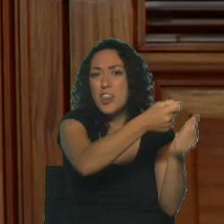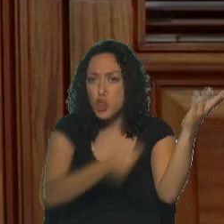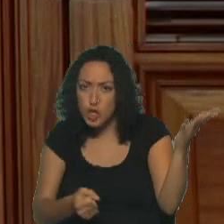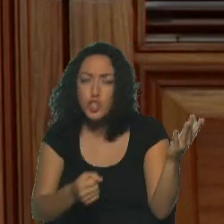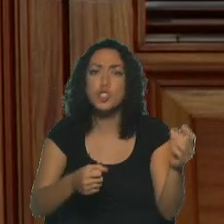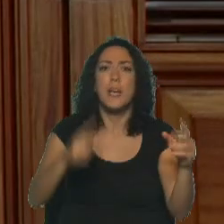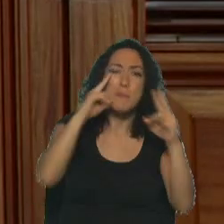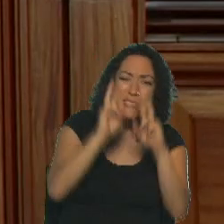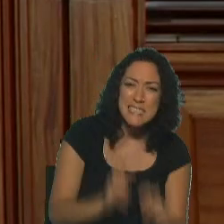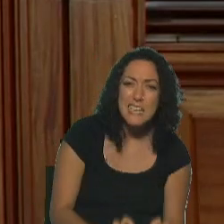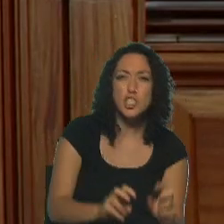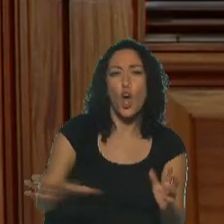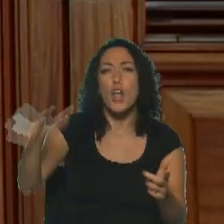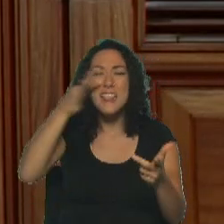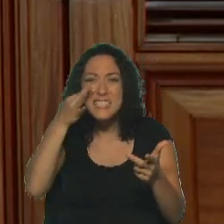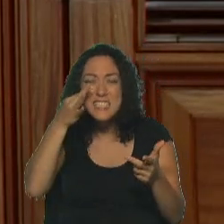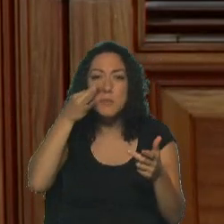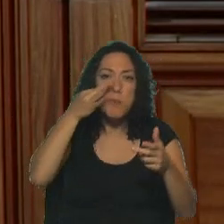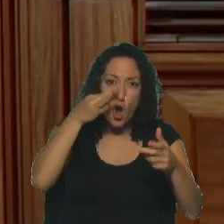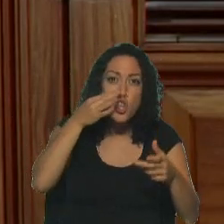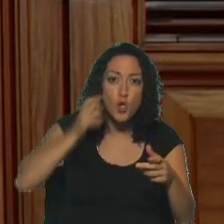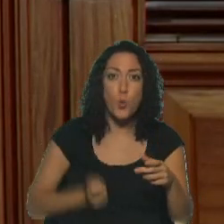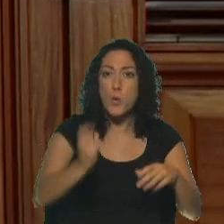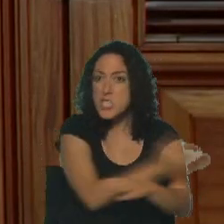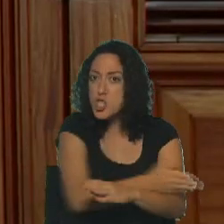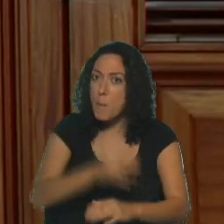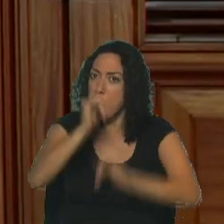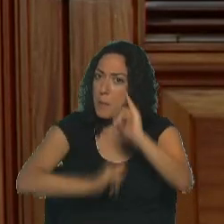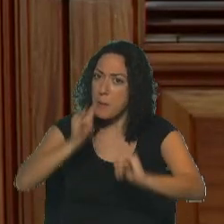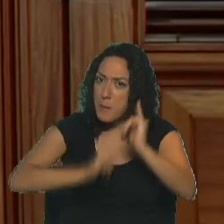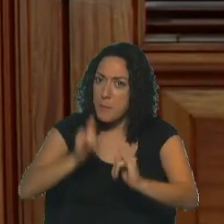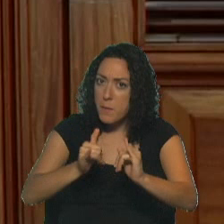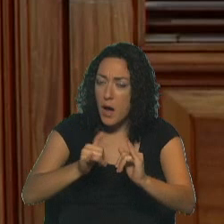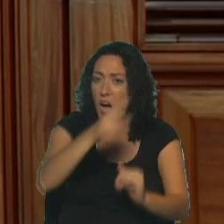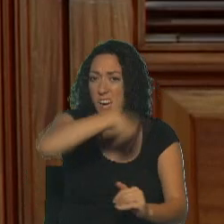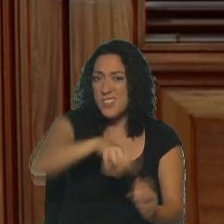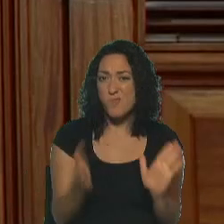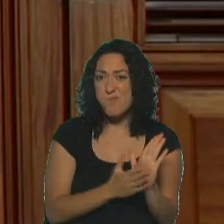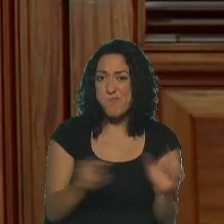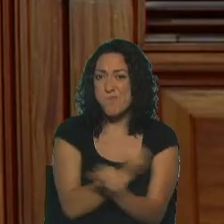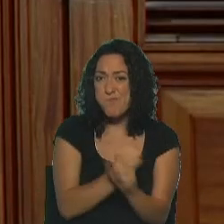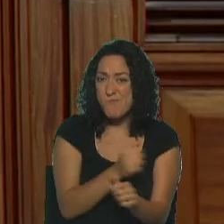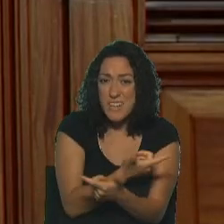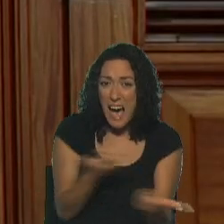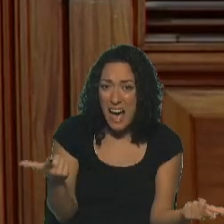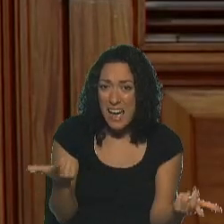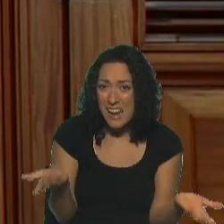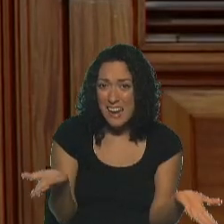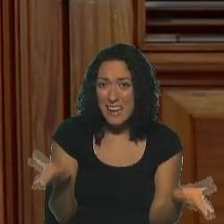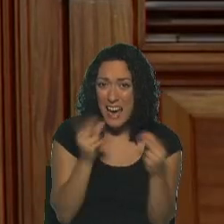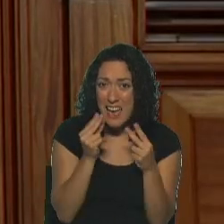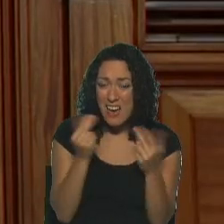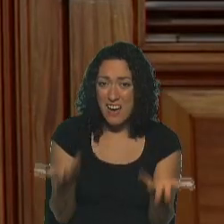pericias, de los testimonios que se desarrollaron durante todo el juicio, no pudieron replicar nada. Es muy simple. Se